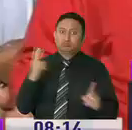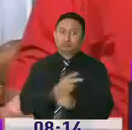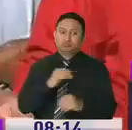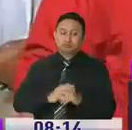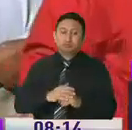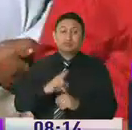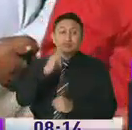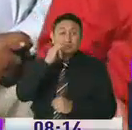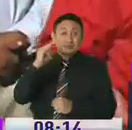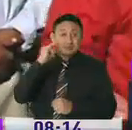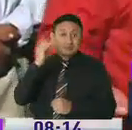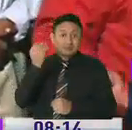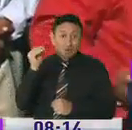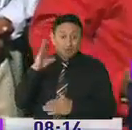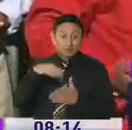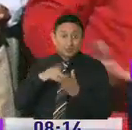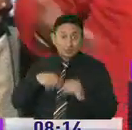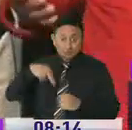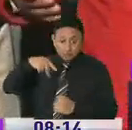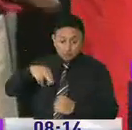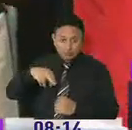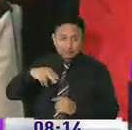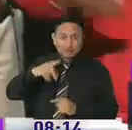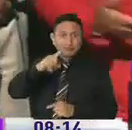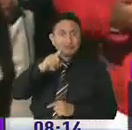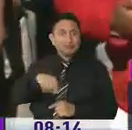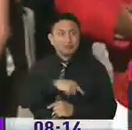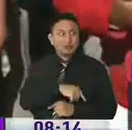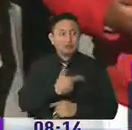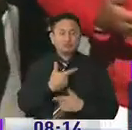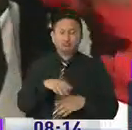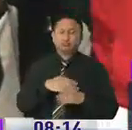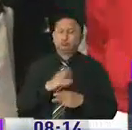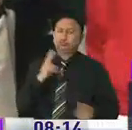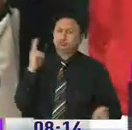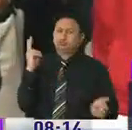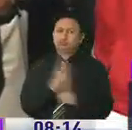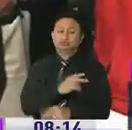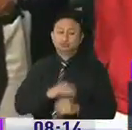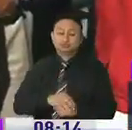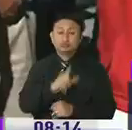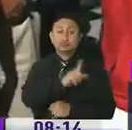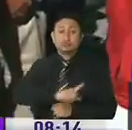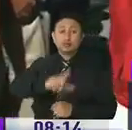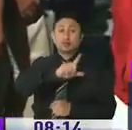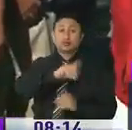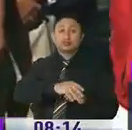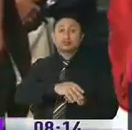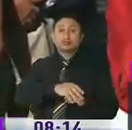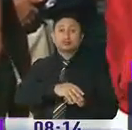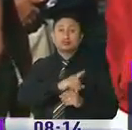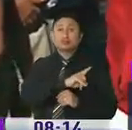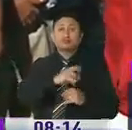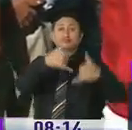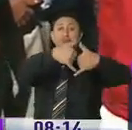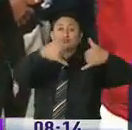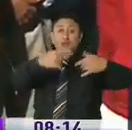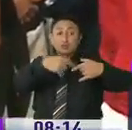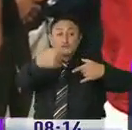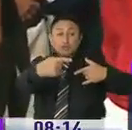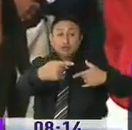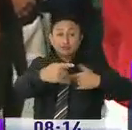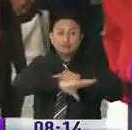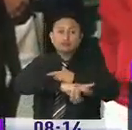pasar niños, no pueden pasar estudiantes, no pueden pasar personas, porque aquí es un riesgo terrible. El día lunes asaltaron los almacenes de aquí a